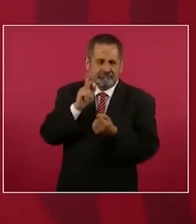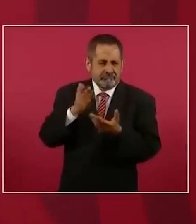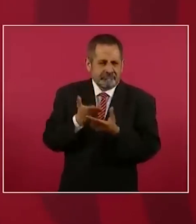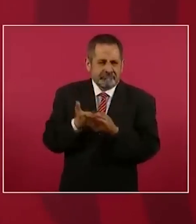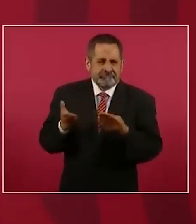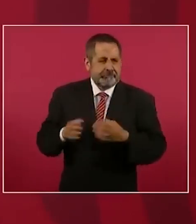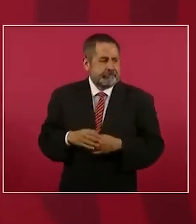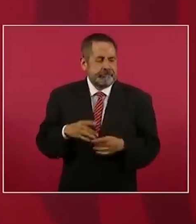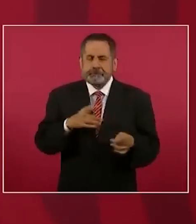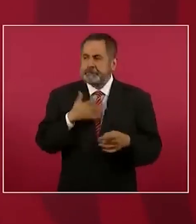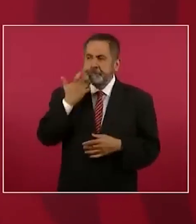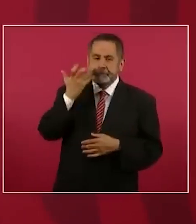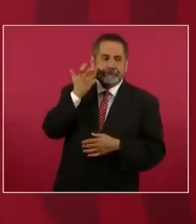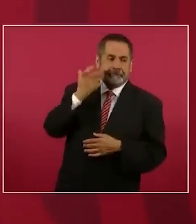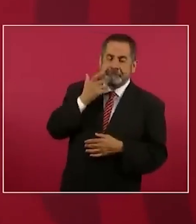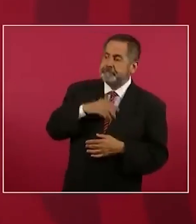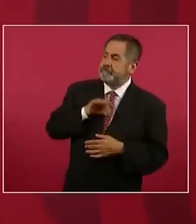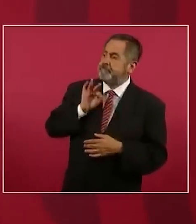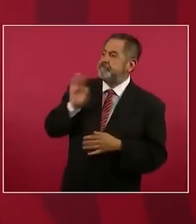temerario.